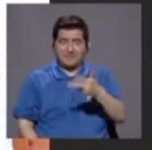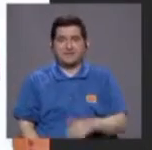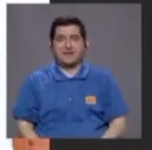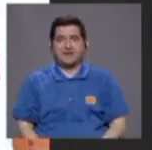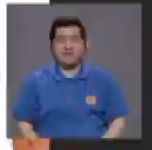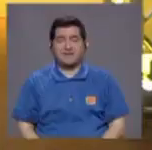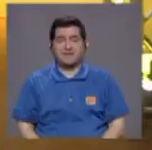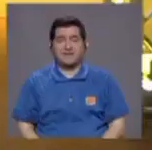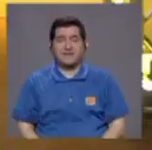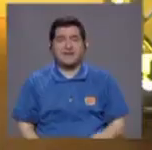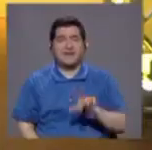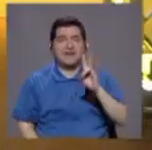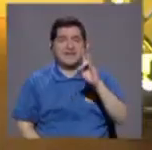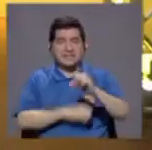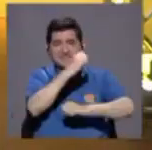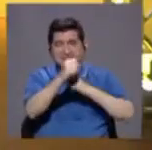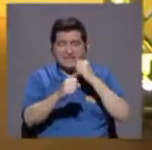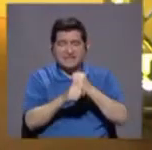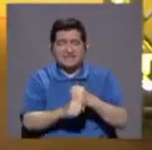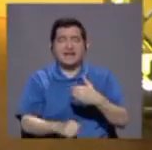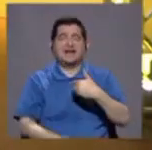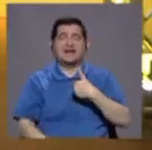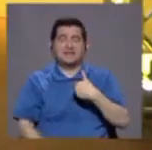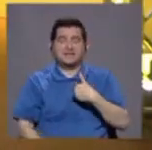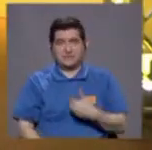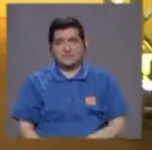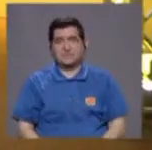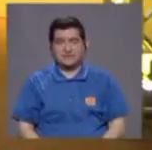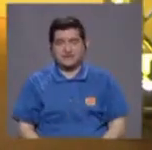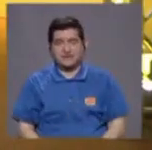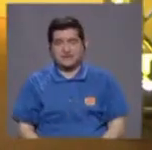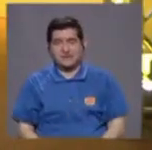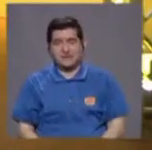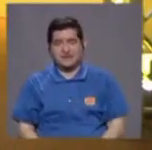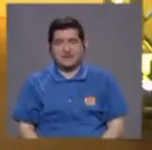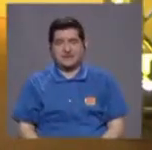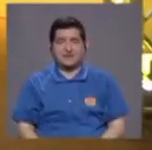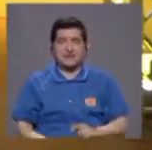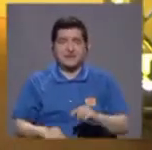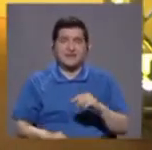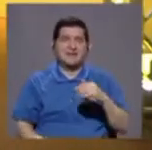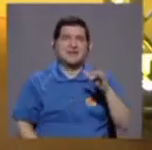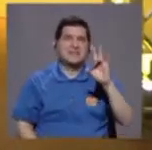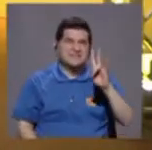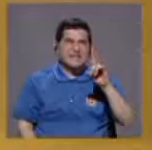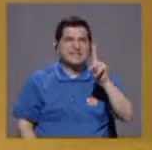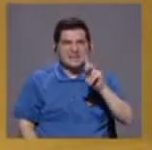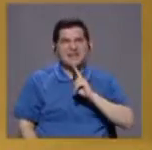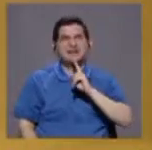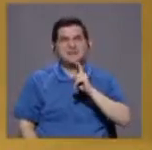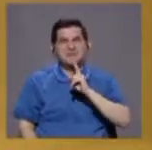habría cumplido 70 años y que en realidad 71